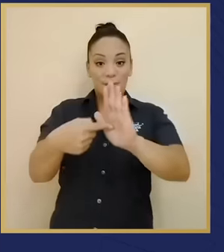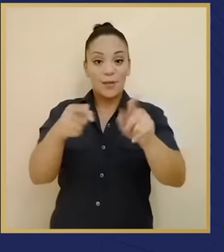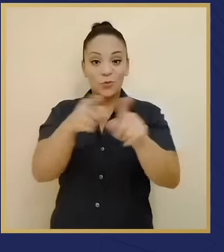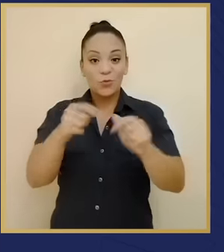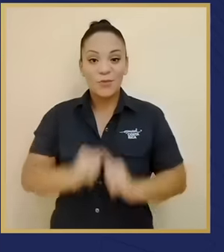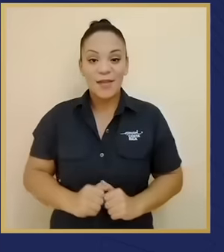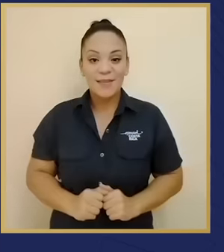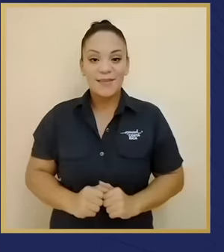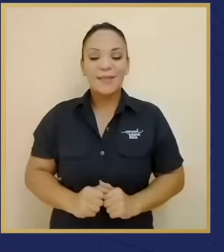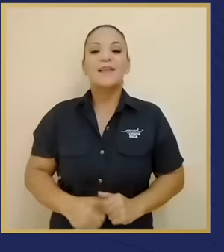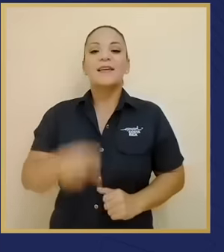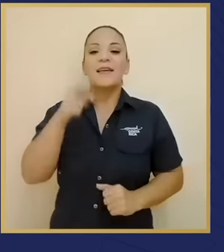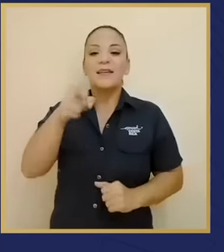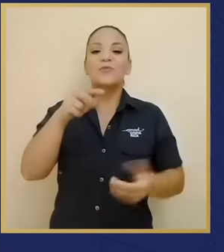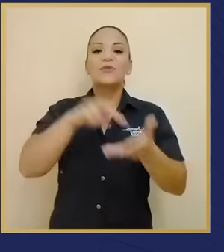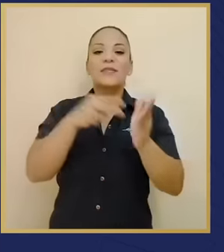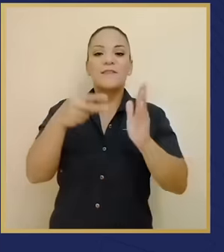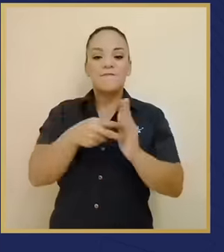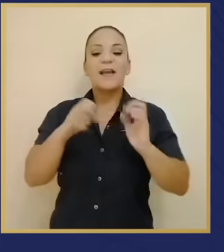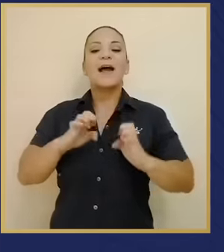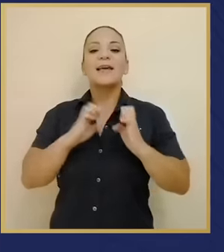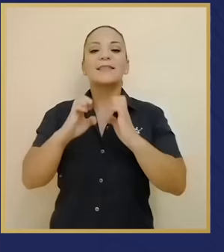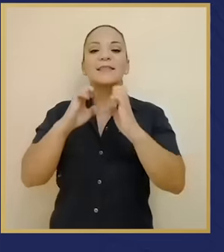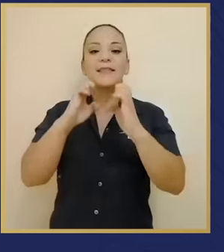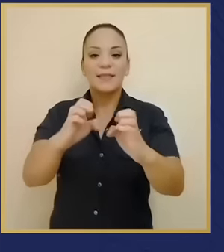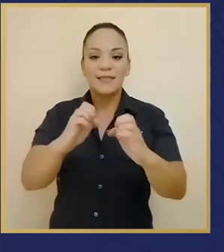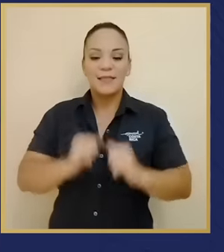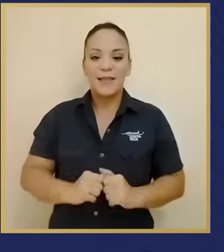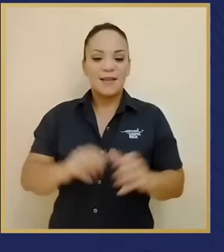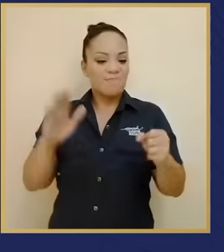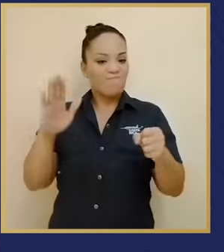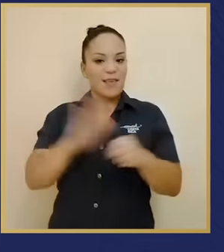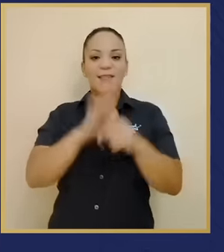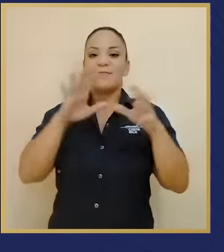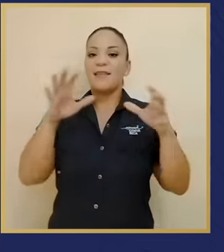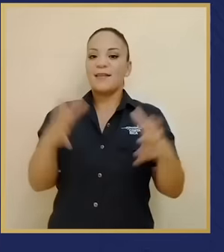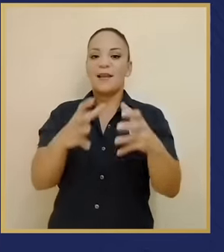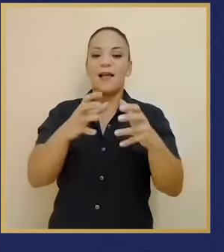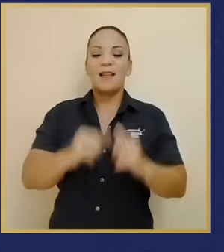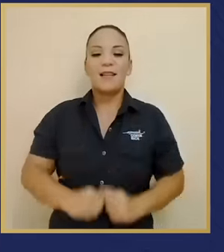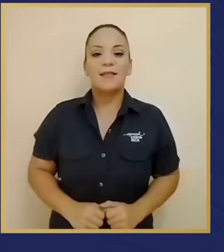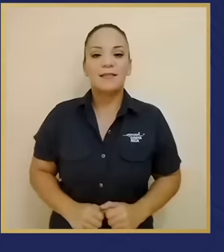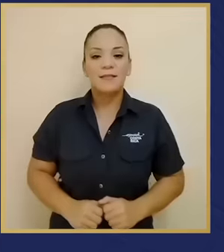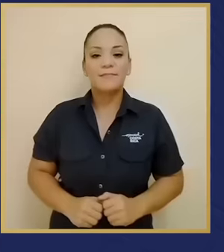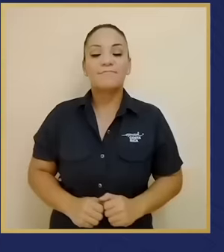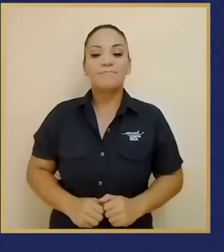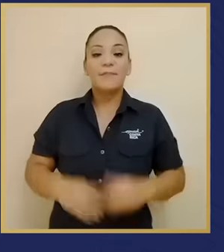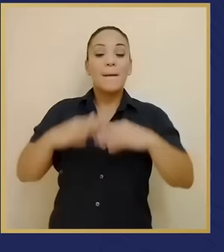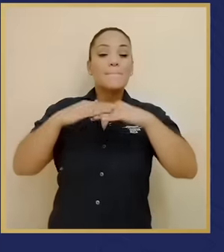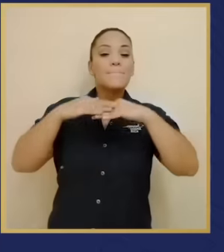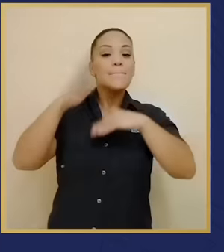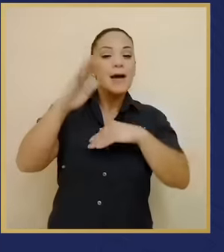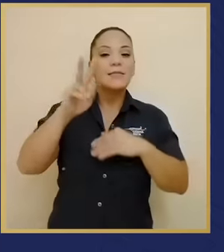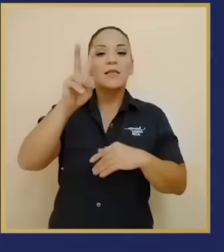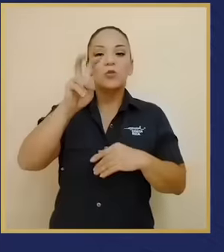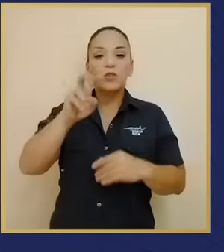hoy, estamos hablando de una estrategia integral. Son más